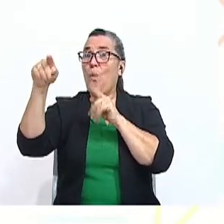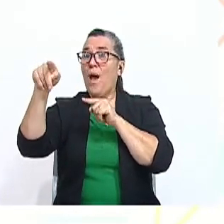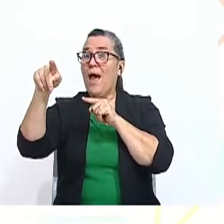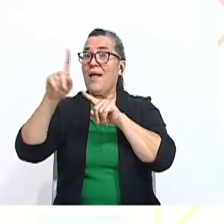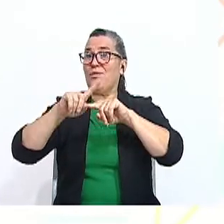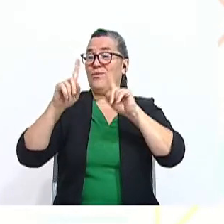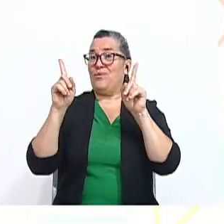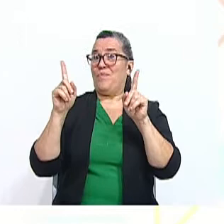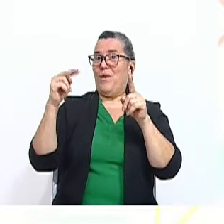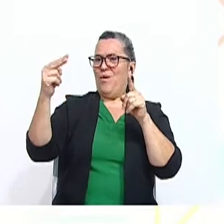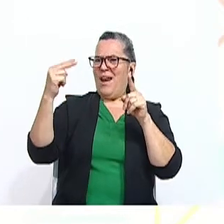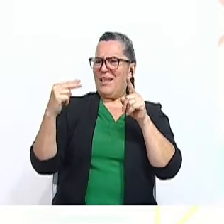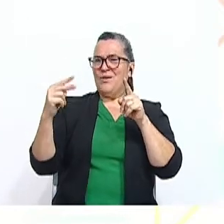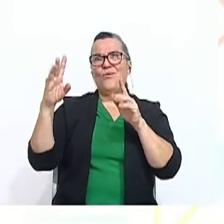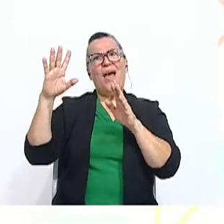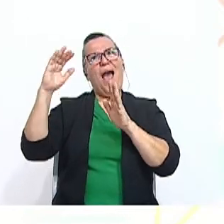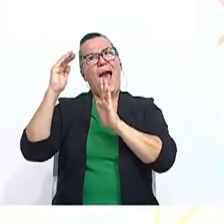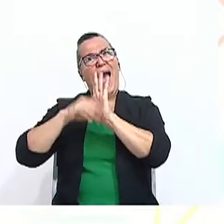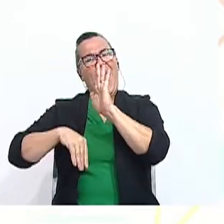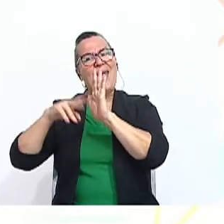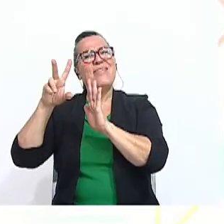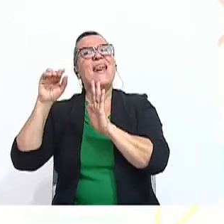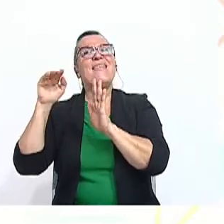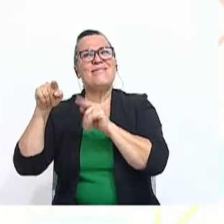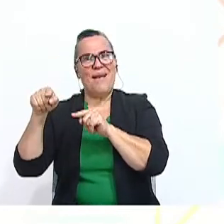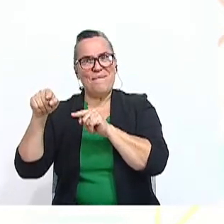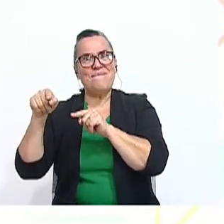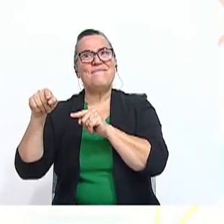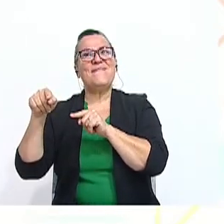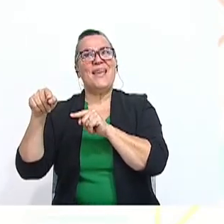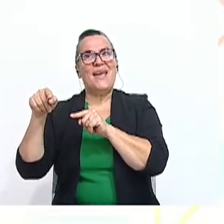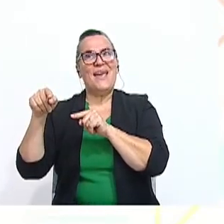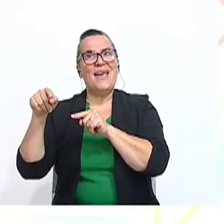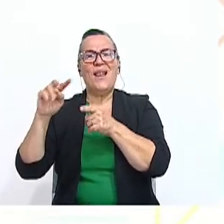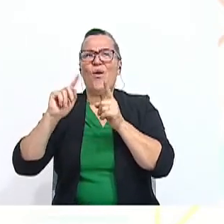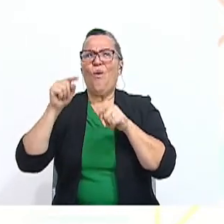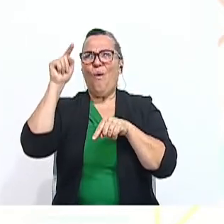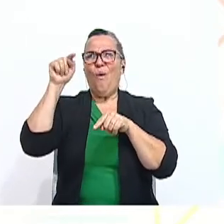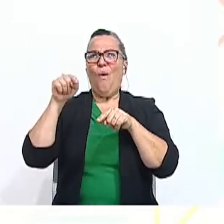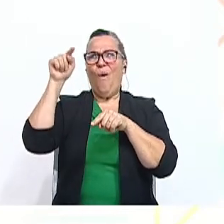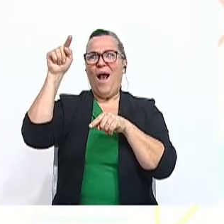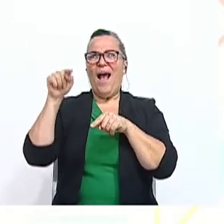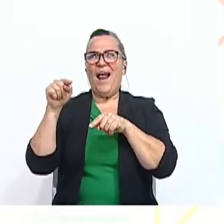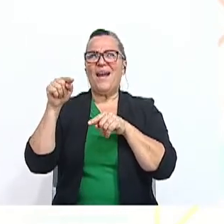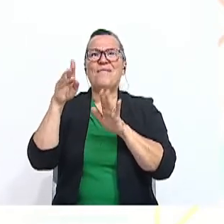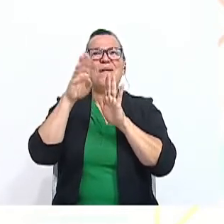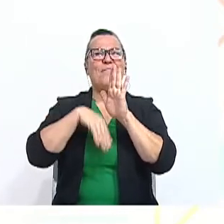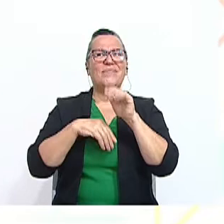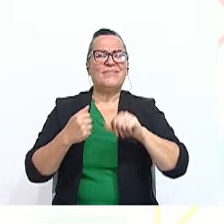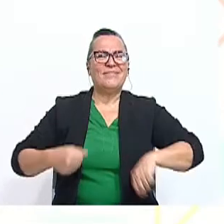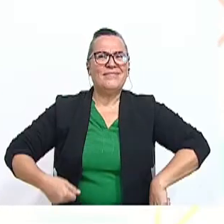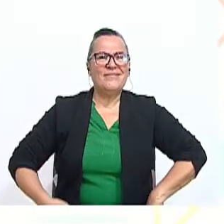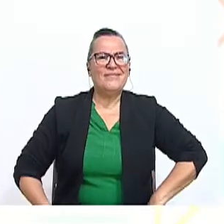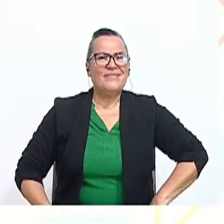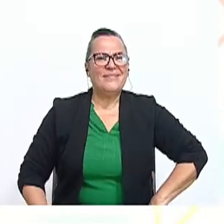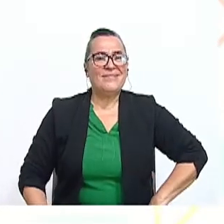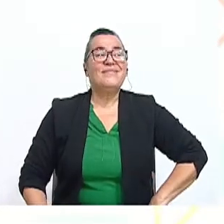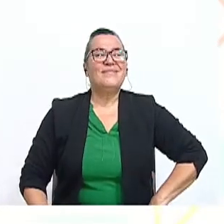pero en la segunda le restamos ¿cuánto? 30.000. ¿Cuál de las dos composiciones nos da el precio más